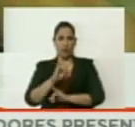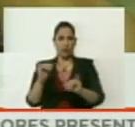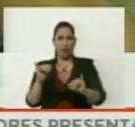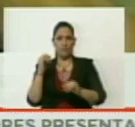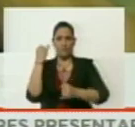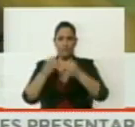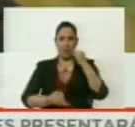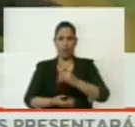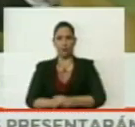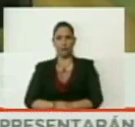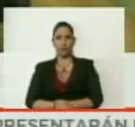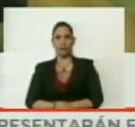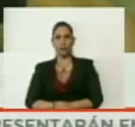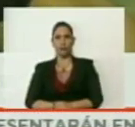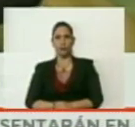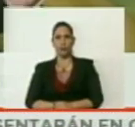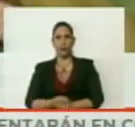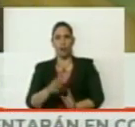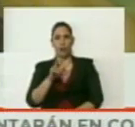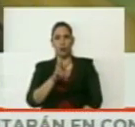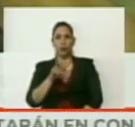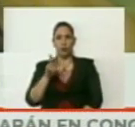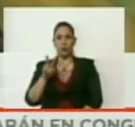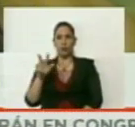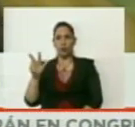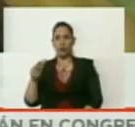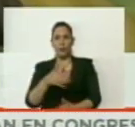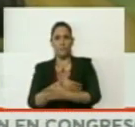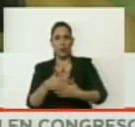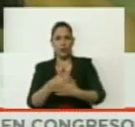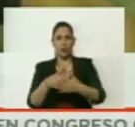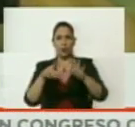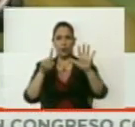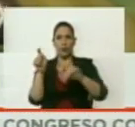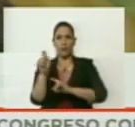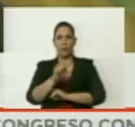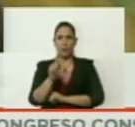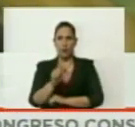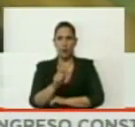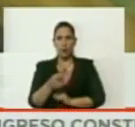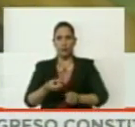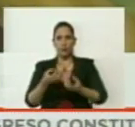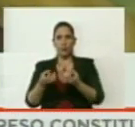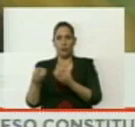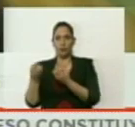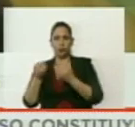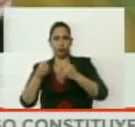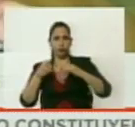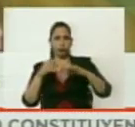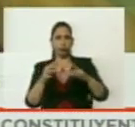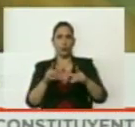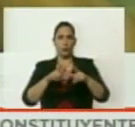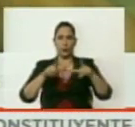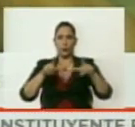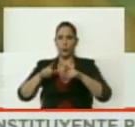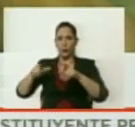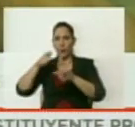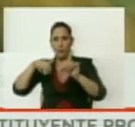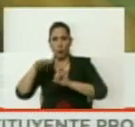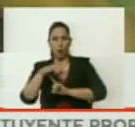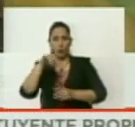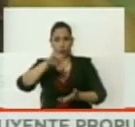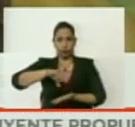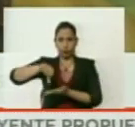final. Son 223 millones para 6 meses, le llegan a un número determinado de la población en determinados